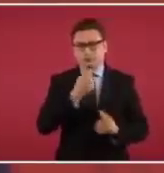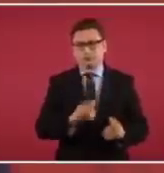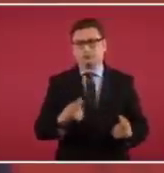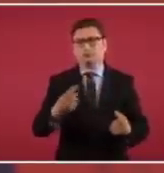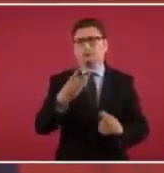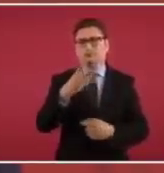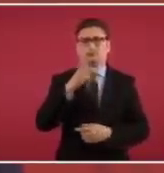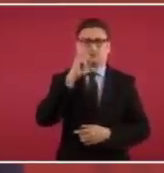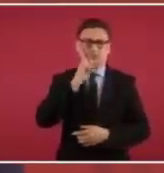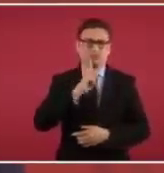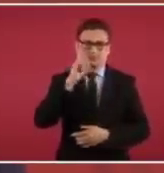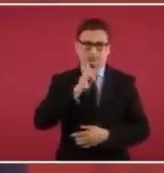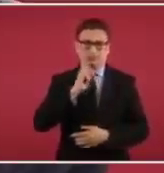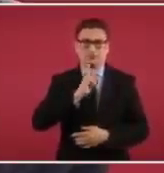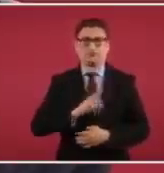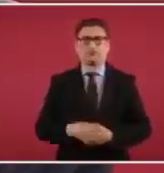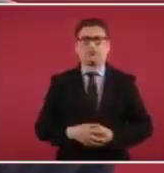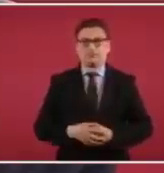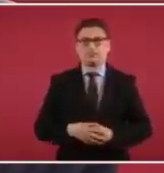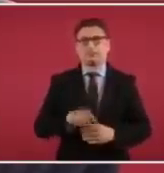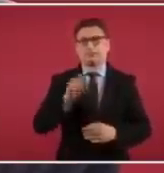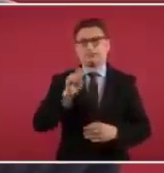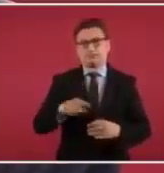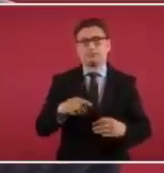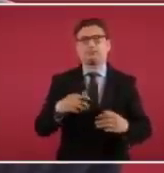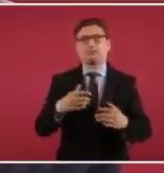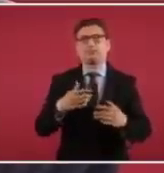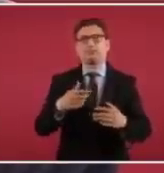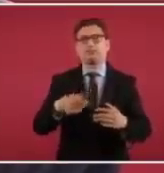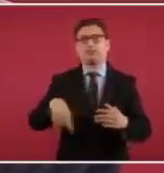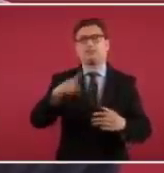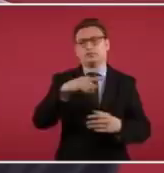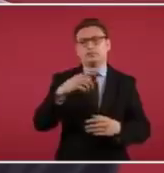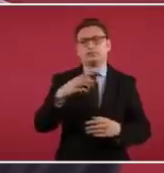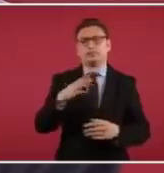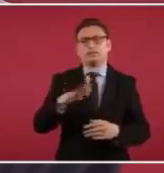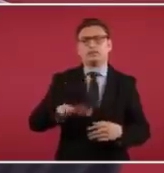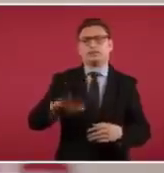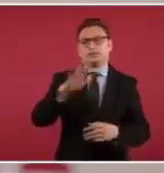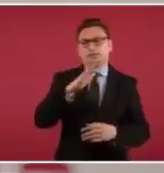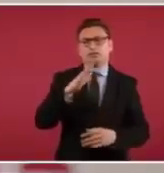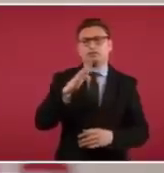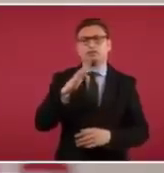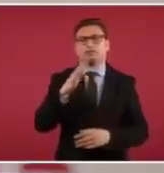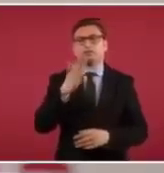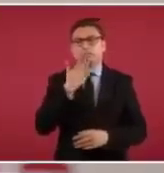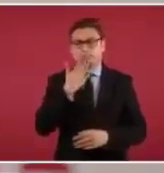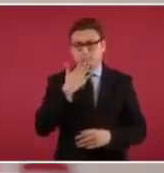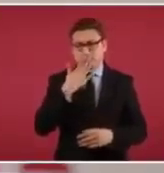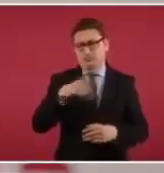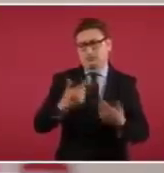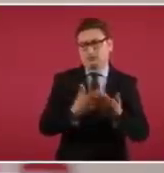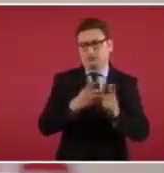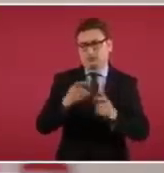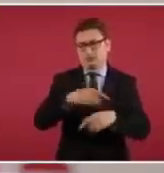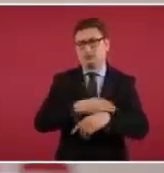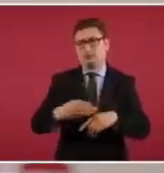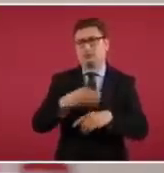3 mujeres, en el caso de Sonora, de la familia Levarón. Me